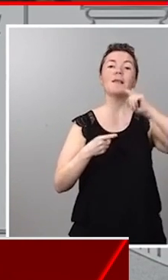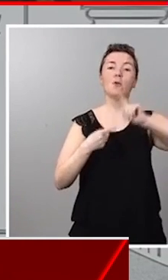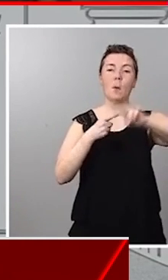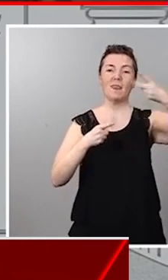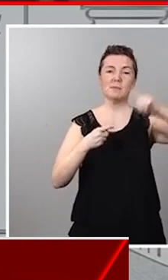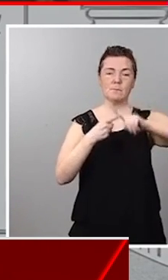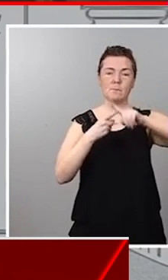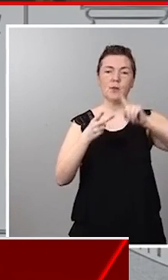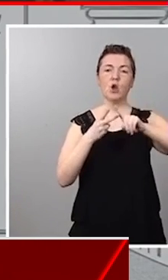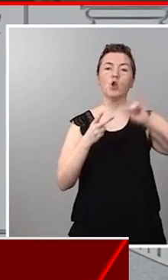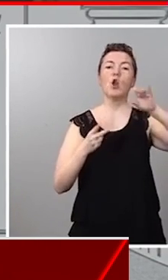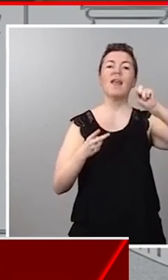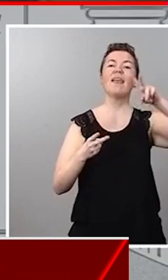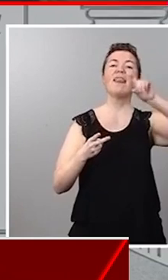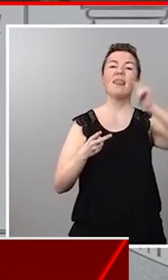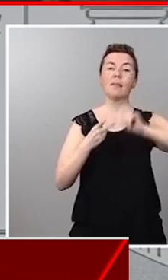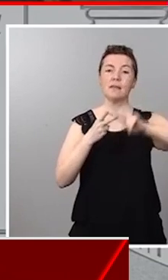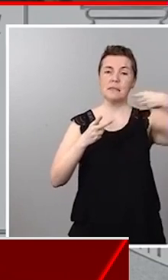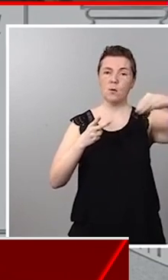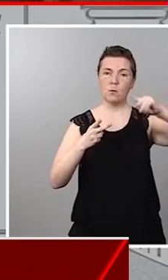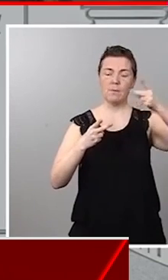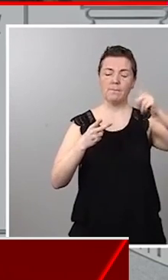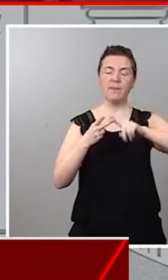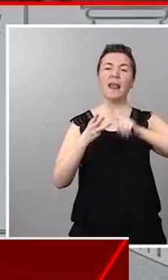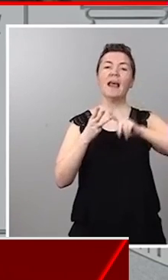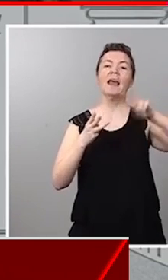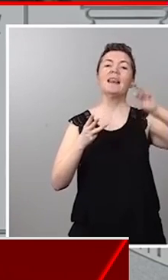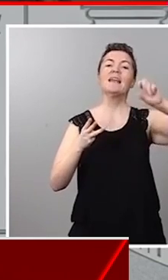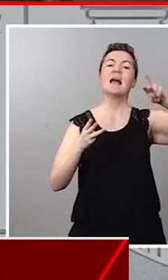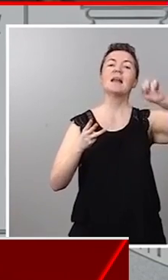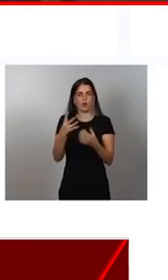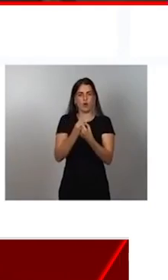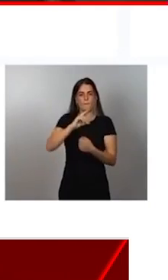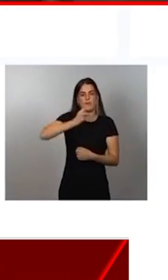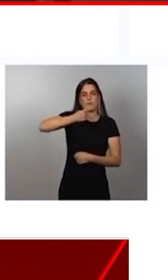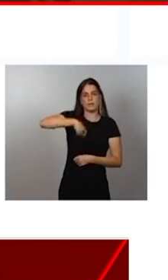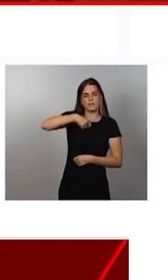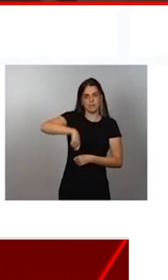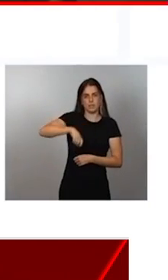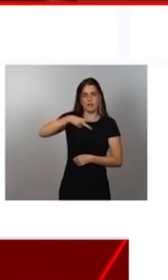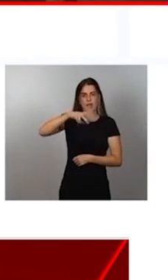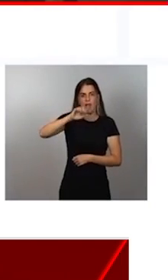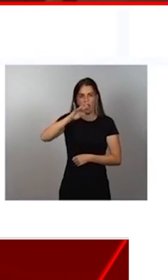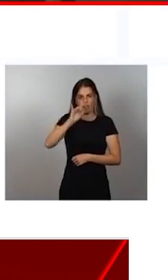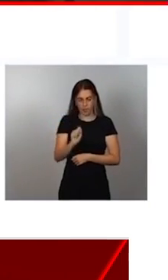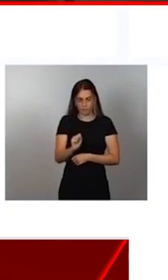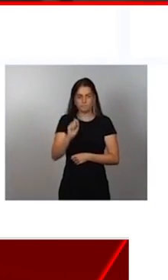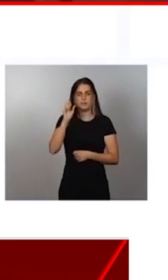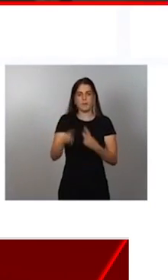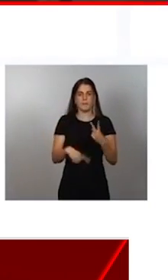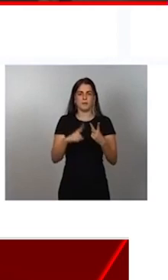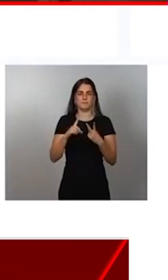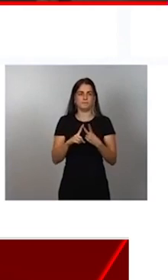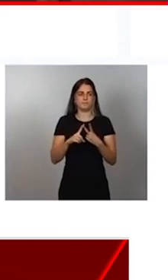cautelarísima, puesto que, al haberse vulnerado este derecho fundamental, en el caso de haber continuado la tramitación